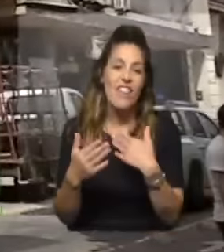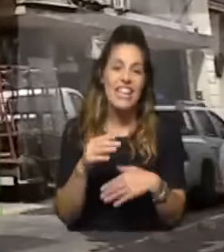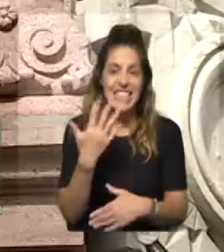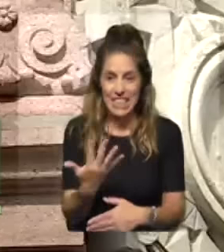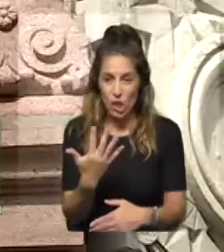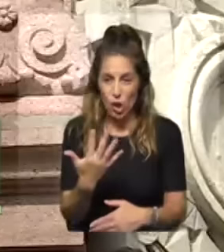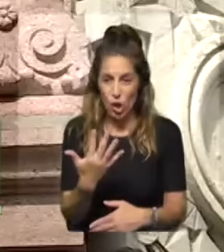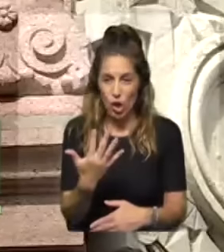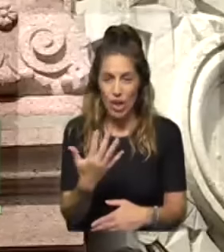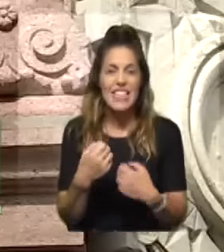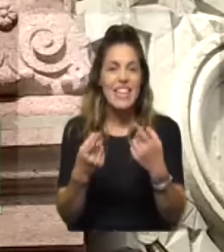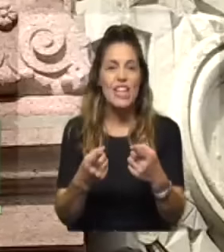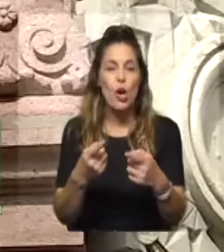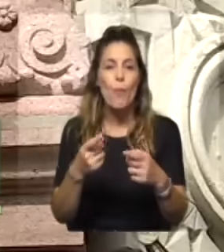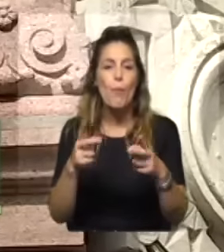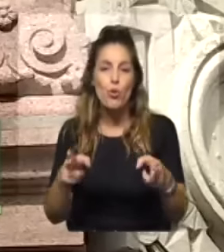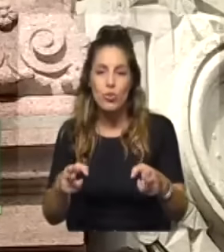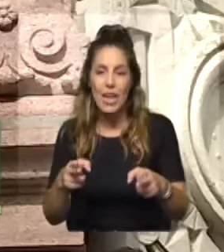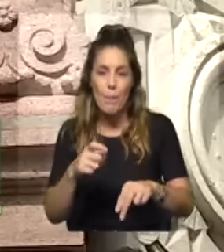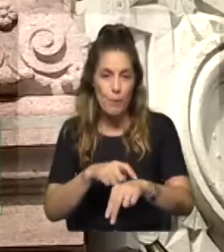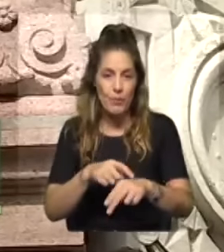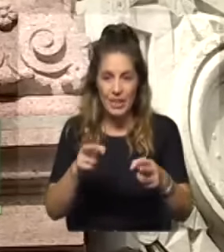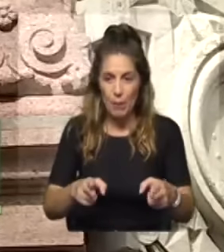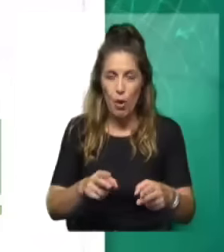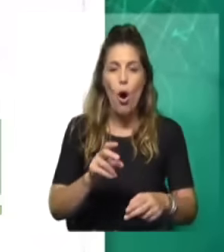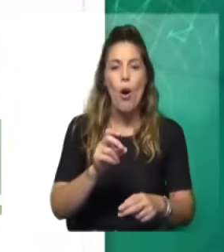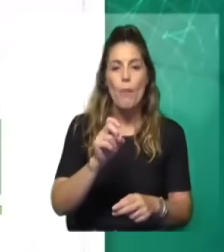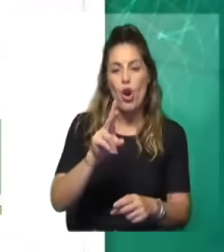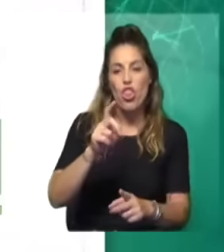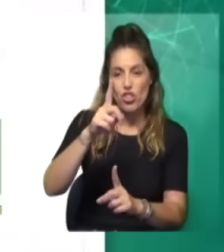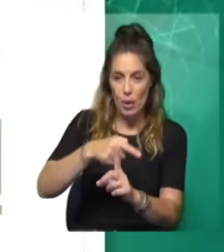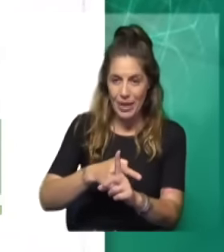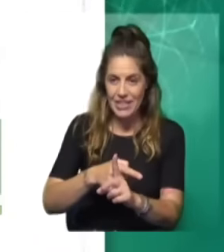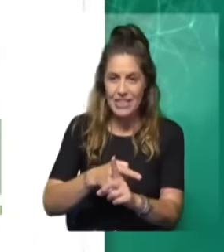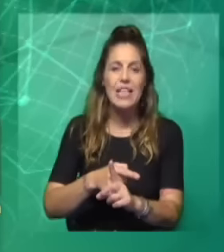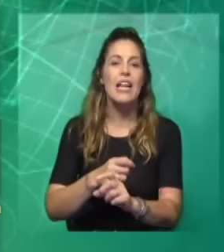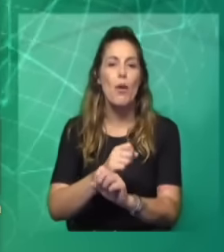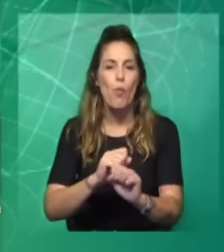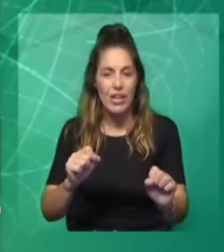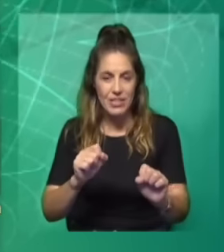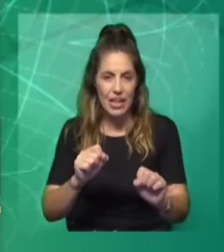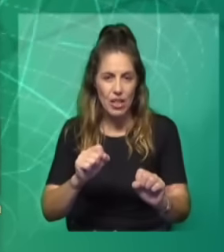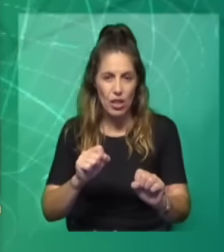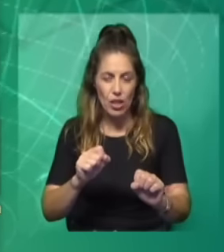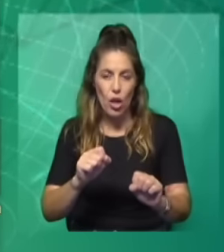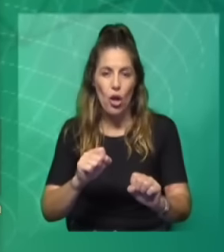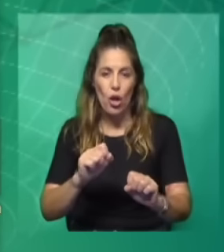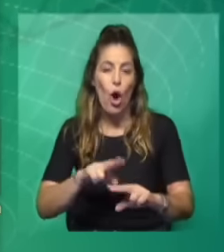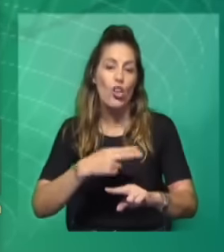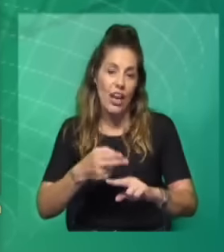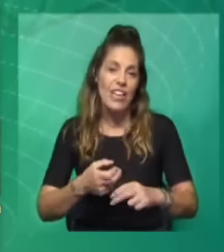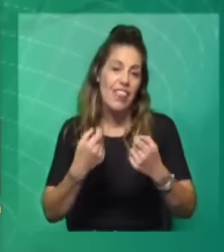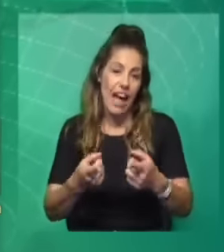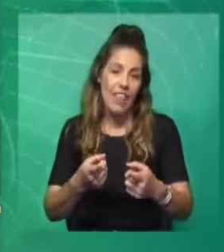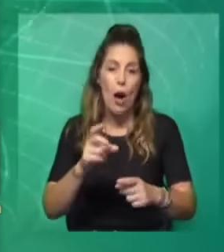adjudicación temporaria esa adjudicación temporaria son por 12 meses que puede ser eh nuevamente adjudicada por